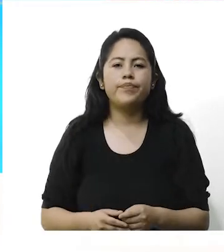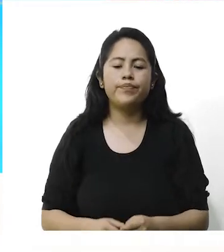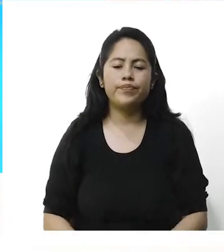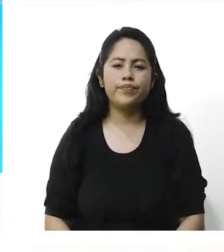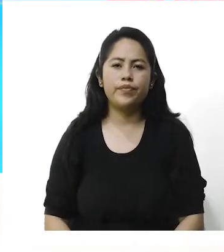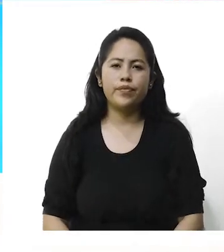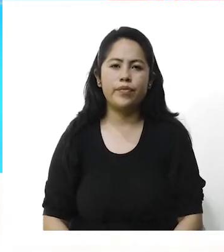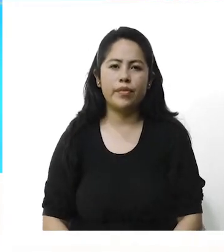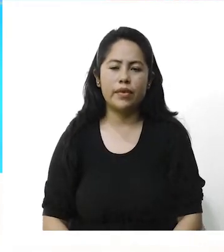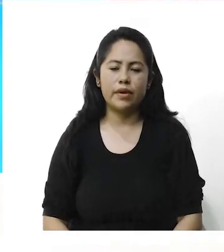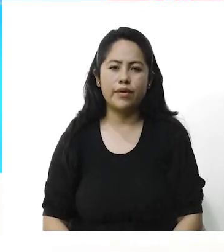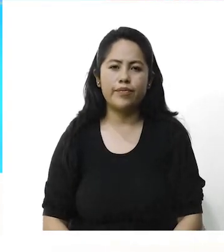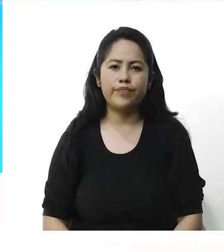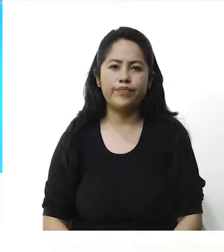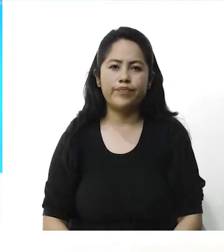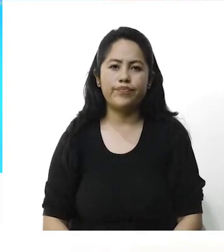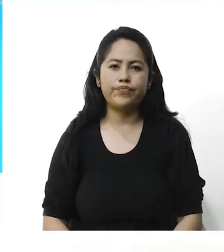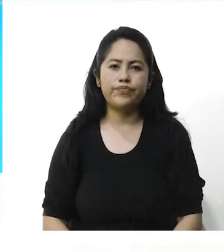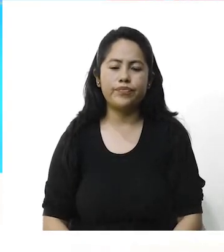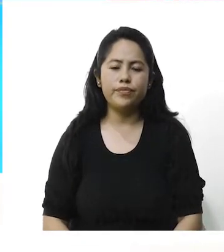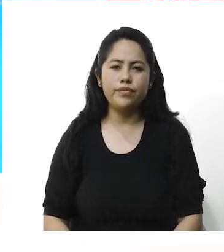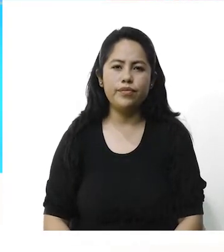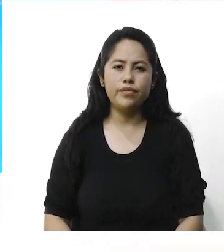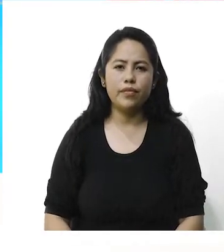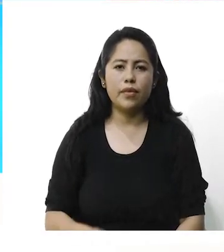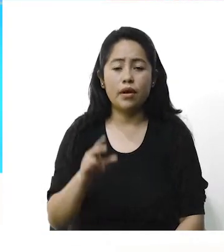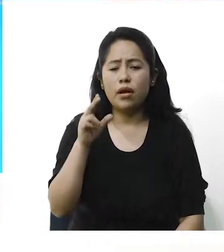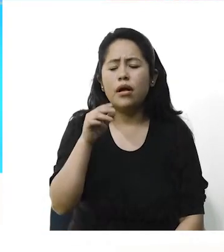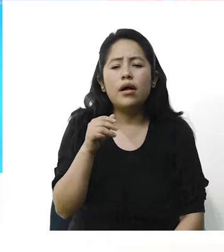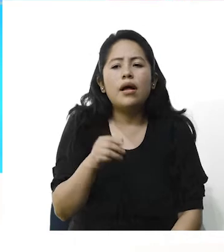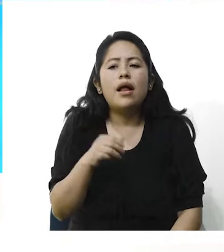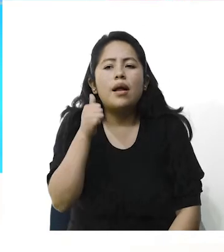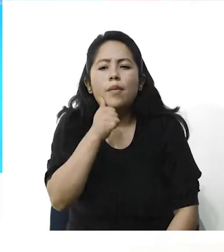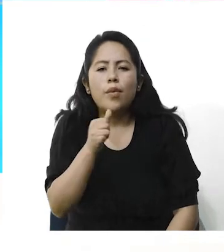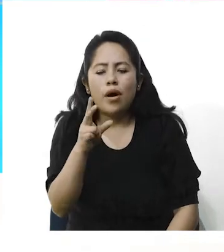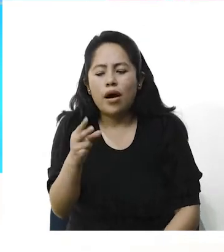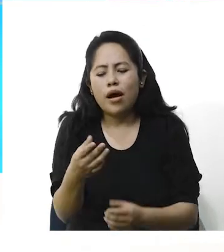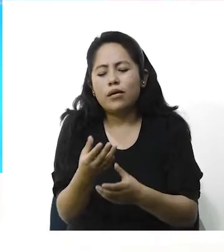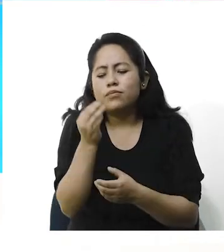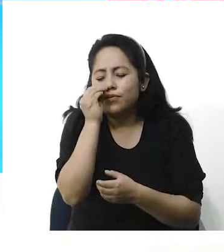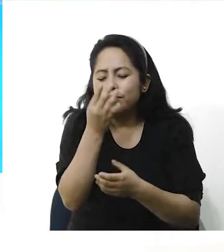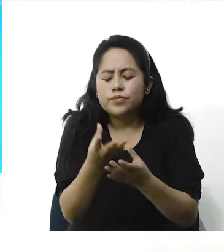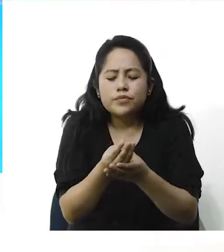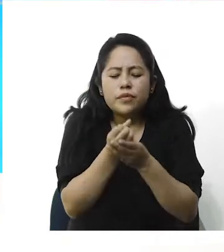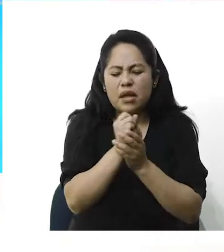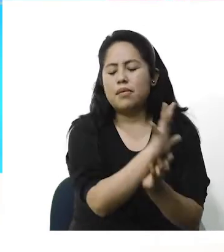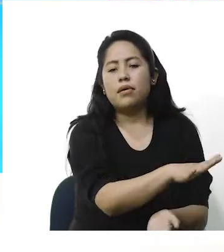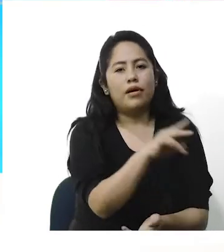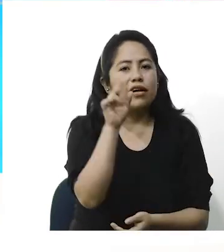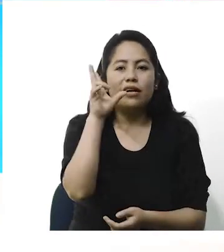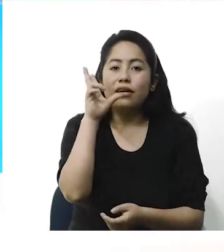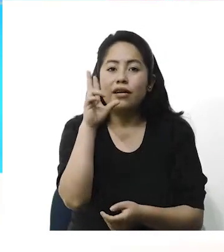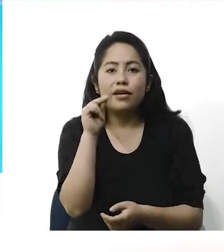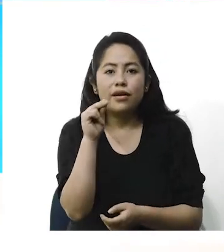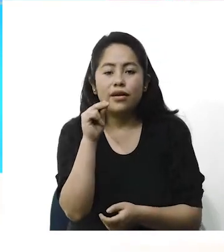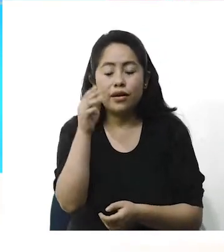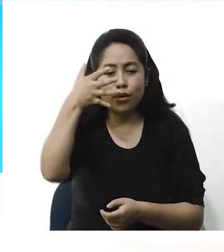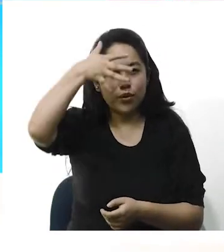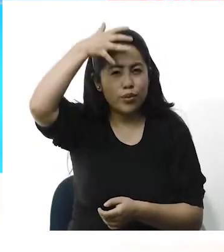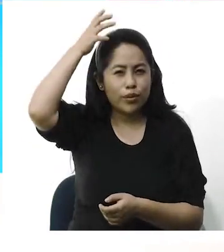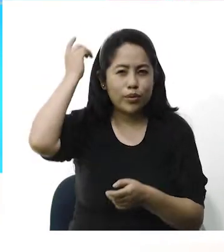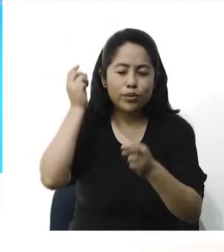las chicas no lo van a botar. ¡Ay, la rosa me duele! No lo van a botar. Entonces el cerebro va a emitir una respuesta